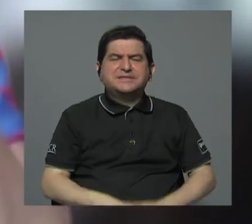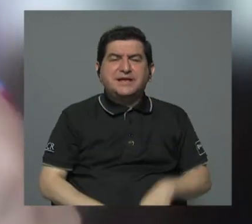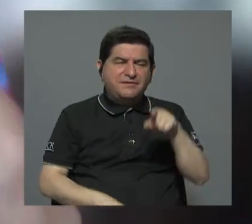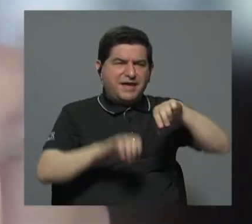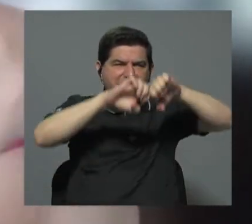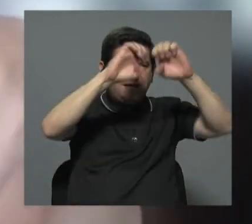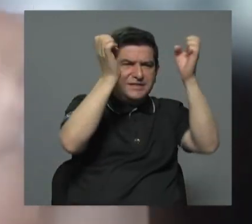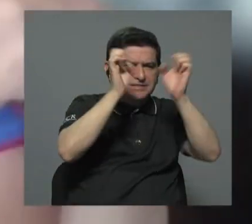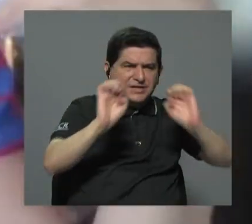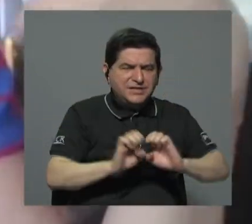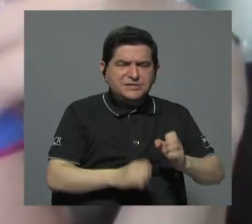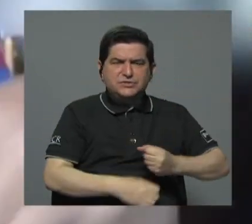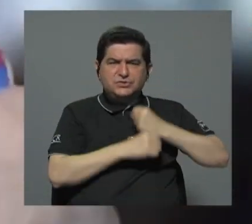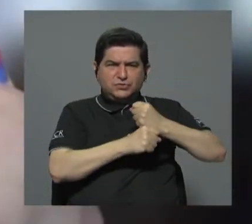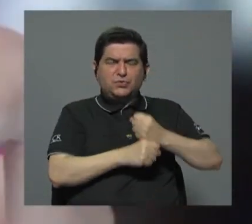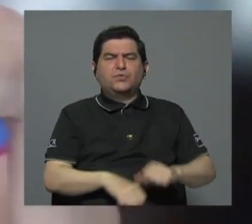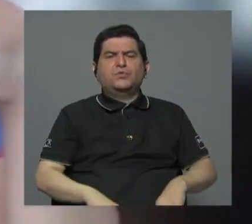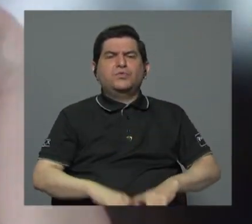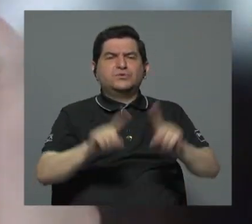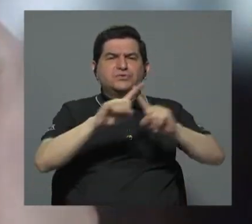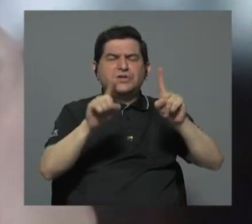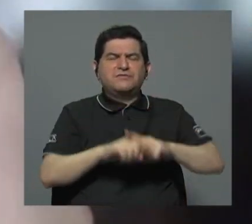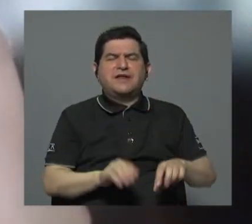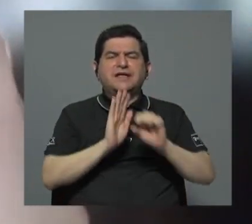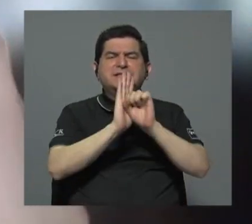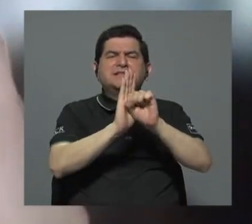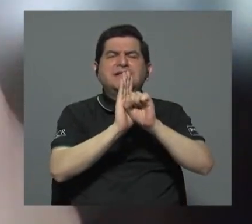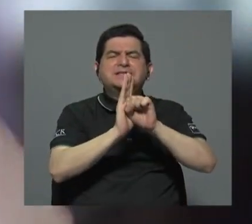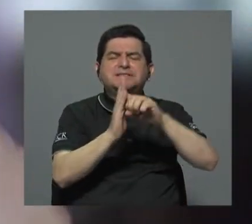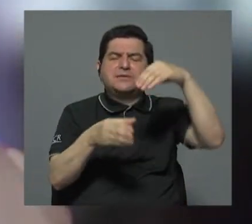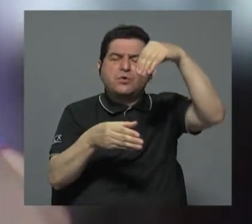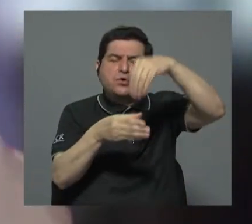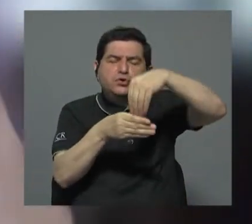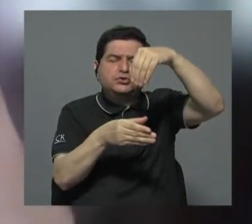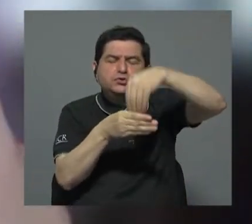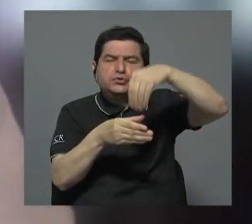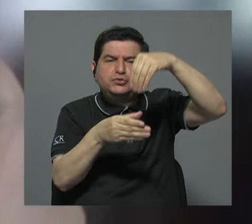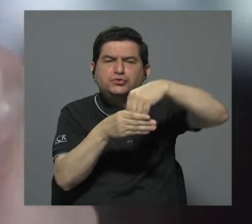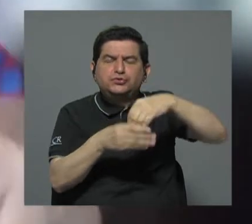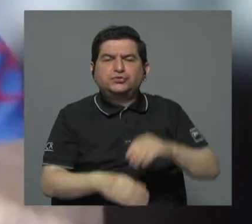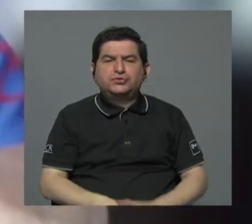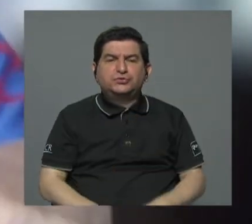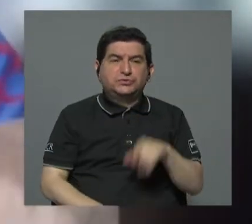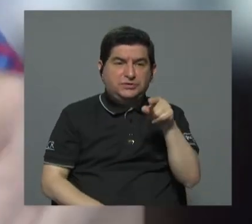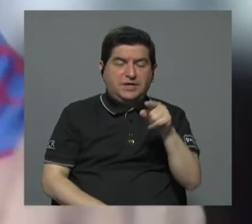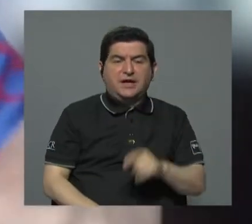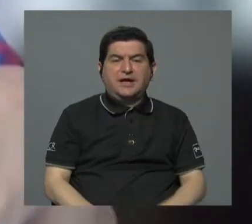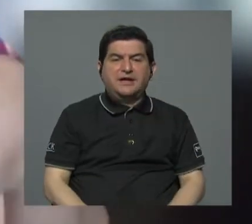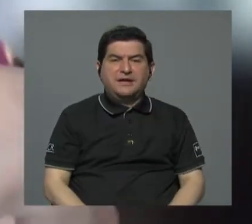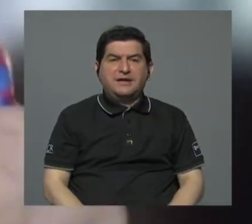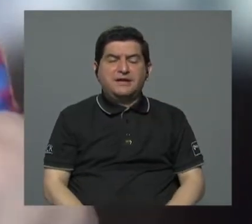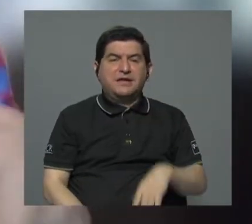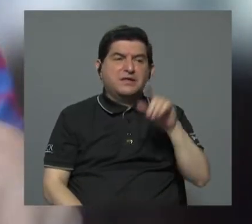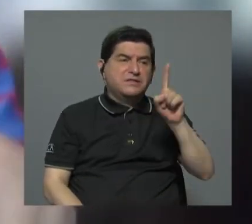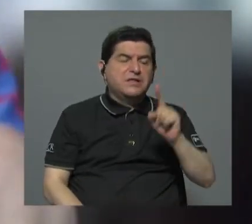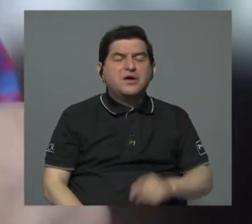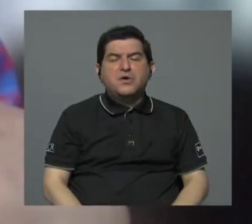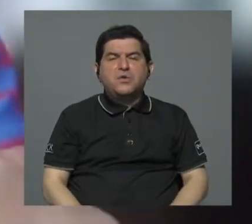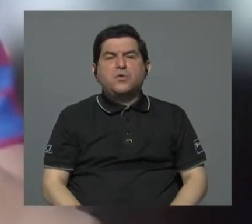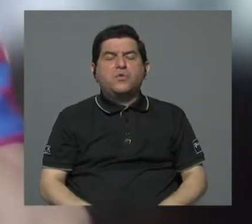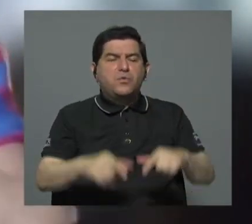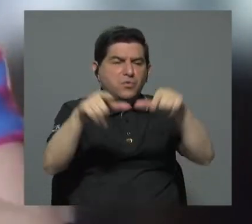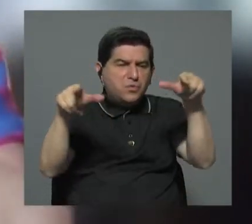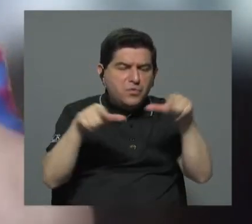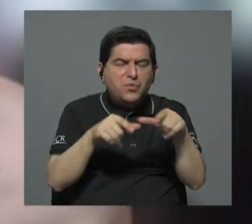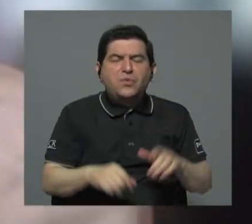el conjunto de ornamentos interiores, exteriores, que constituyen las armas privativas de un Estado, de una corporación, de